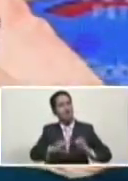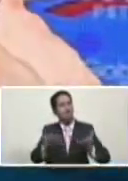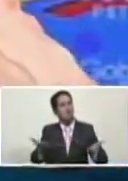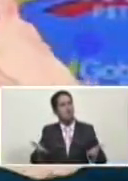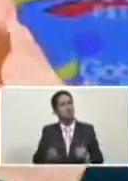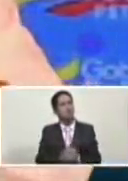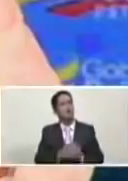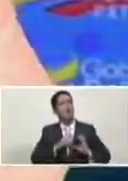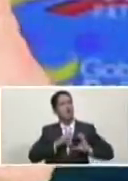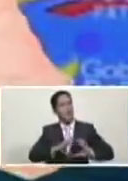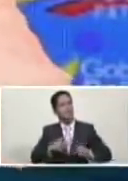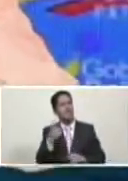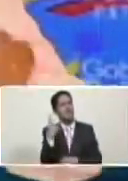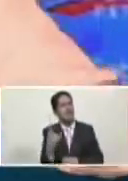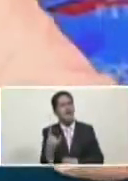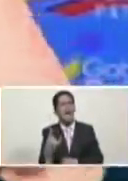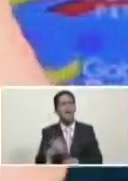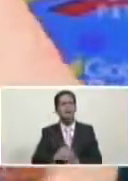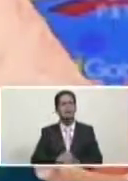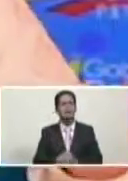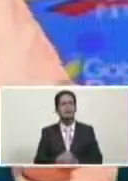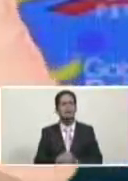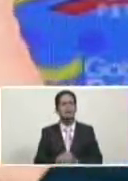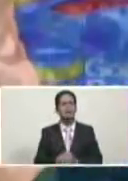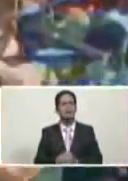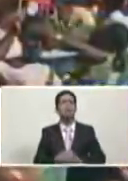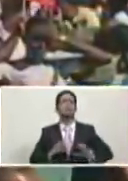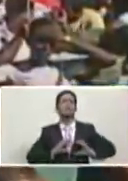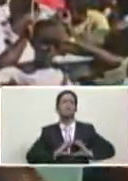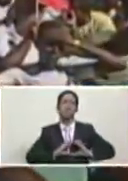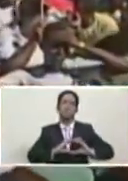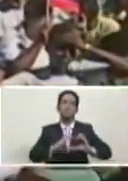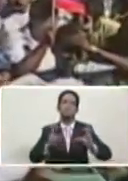Corazón Rockero a la calle, Corazón, Corazón,